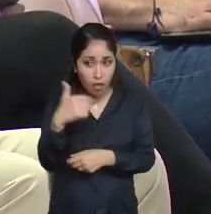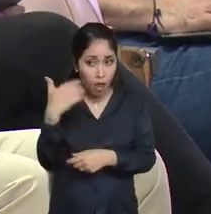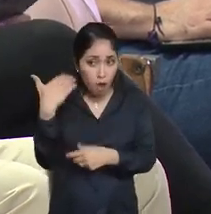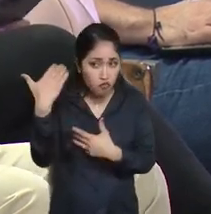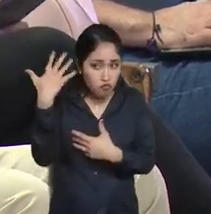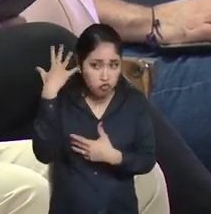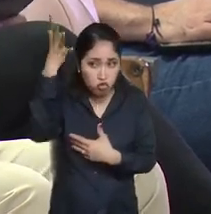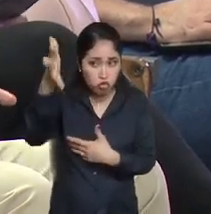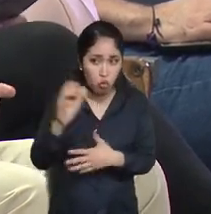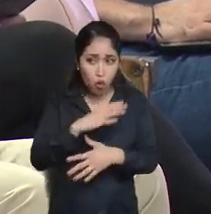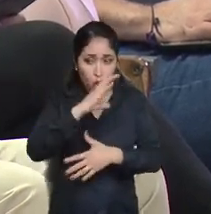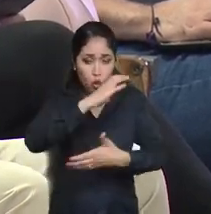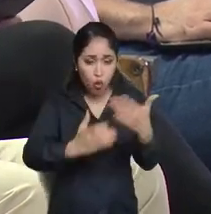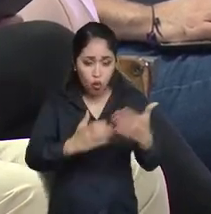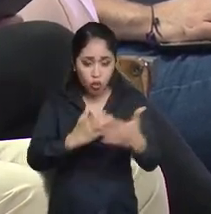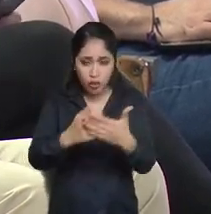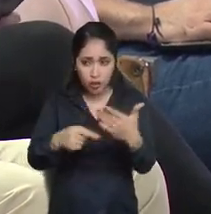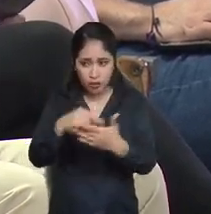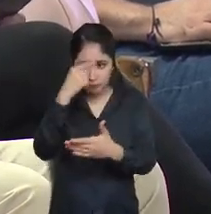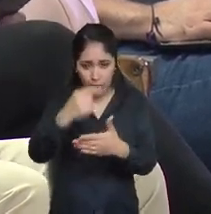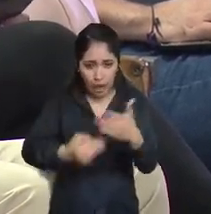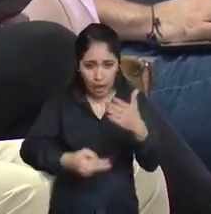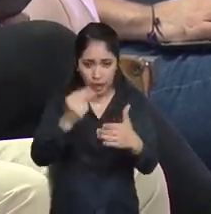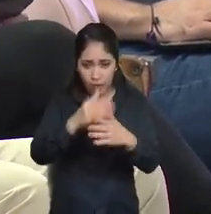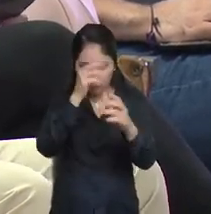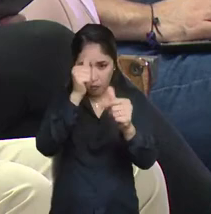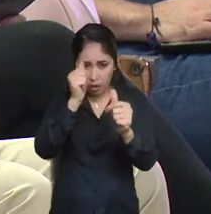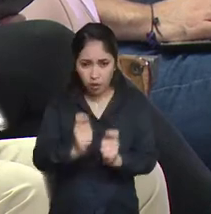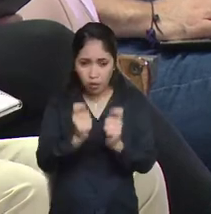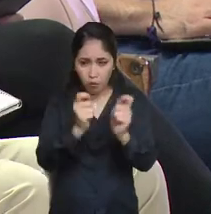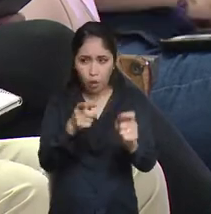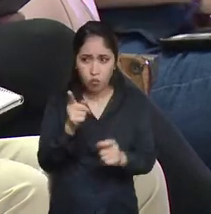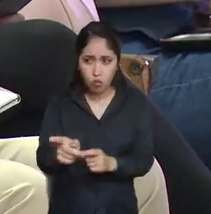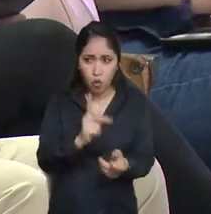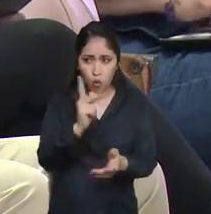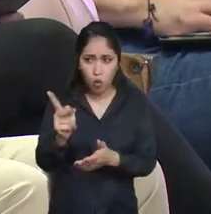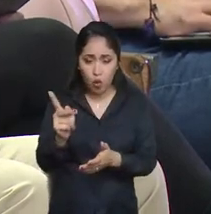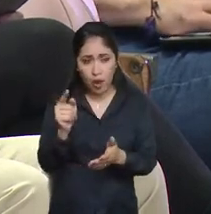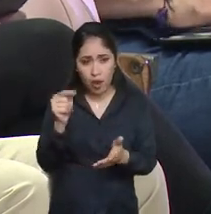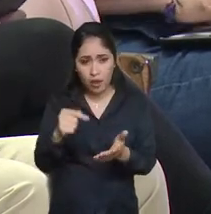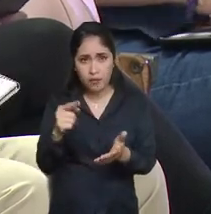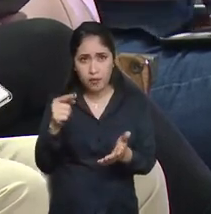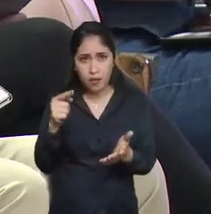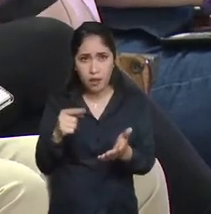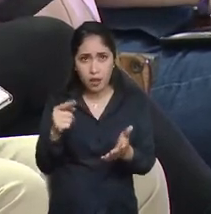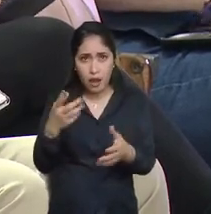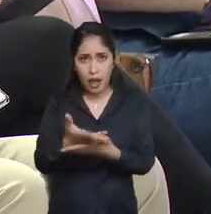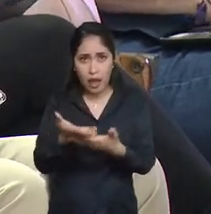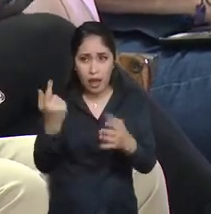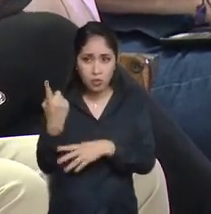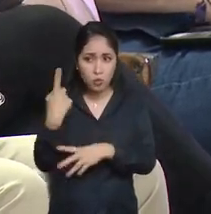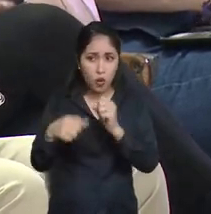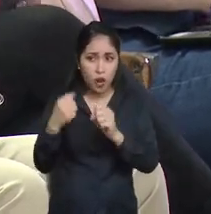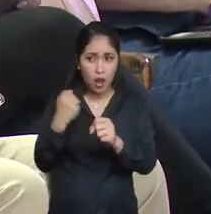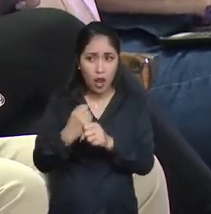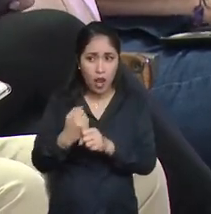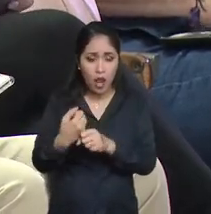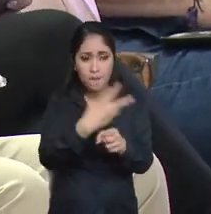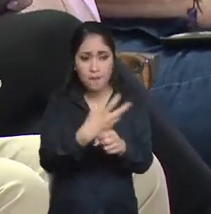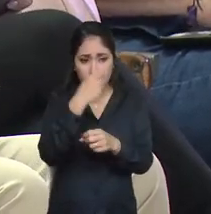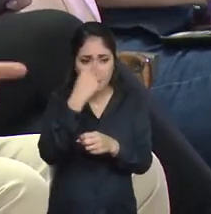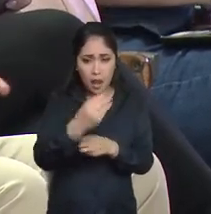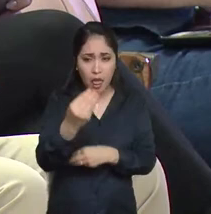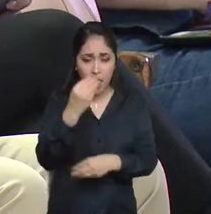de los hermanos, si los volvería a invitar a una cena a Palacio Nacional, como ya lo hizo el año pasado. Y en otro tema, ahorita ya